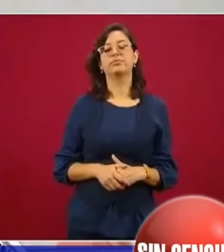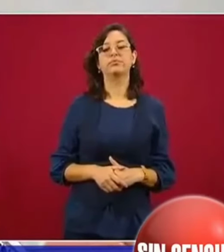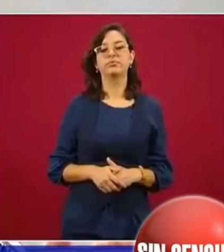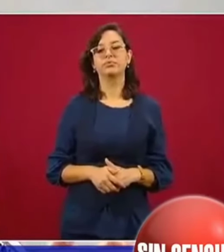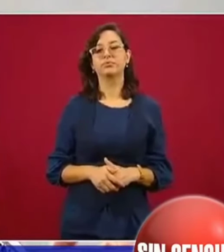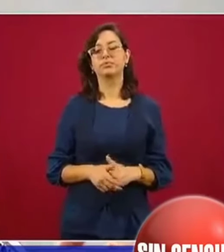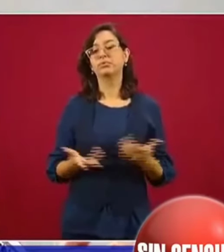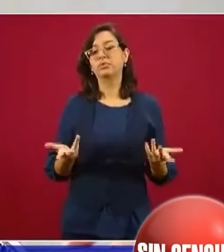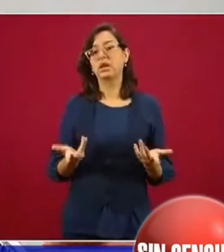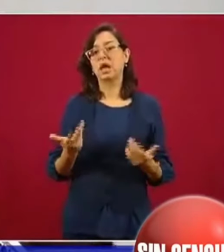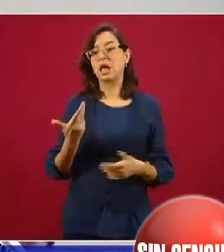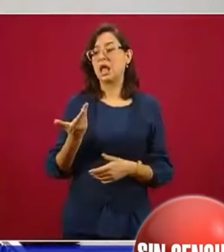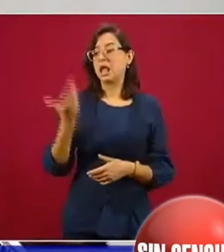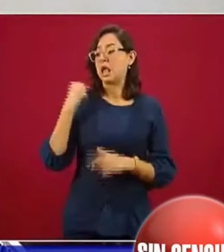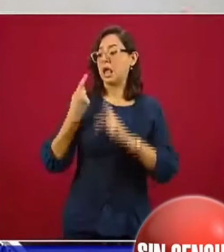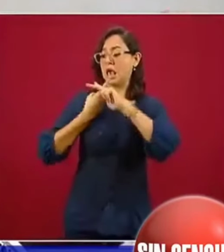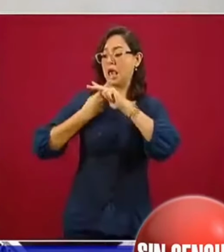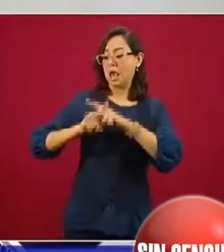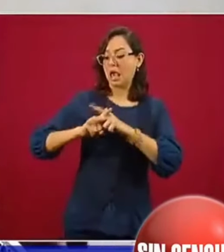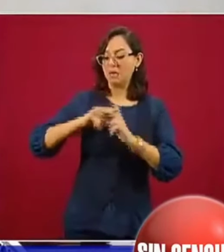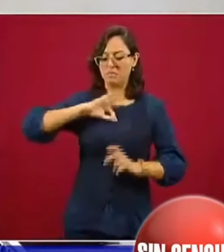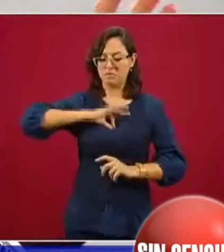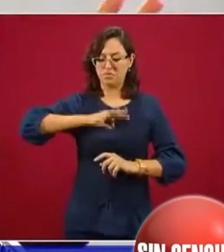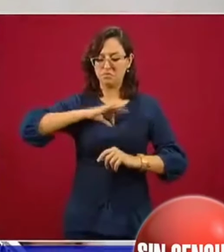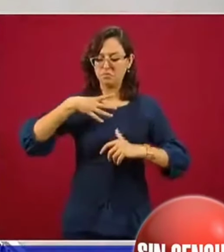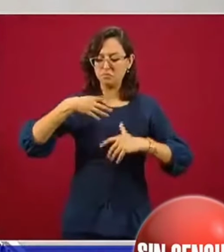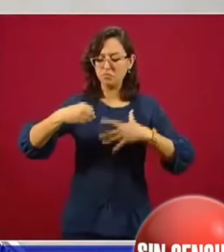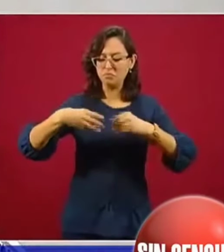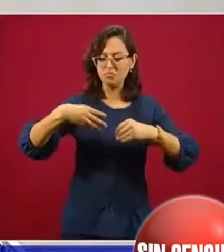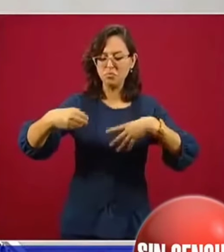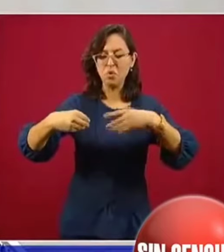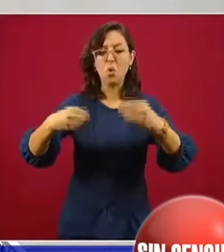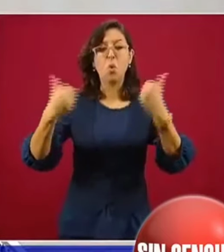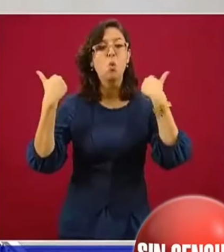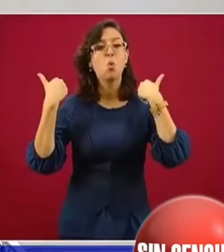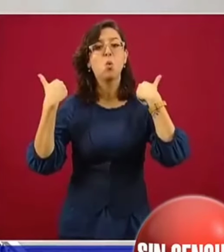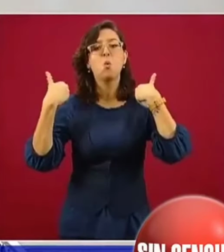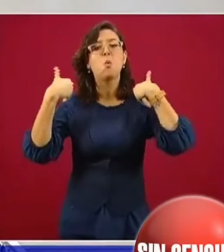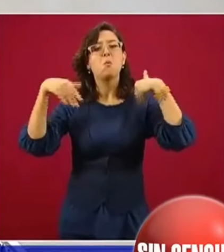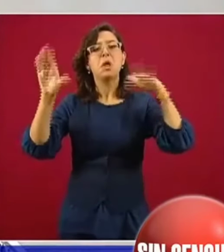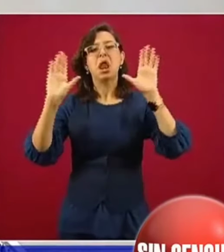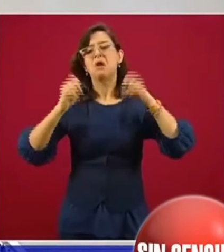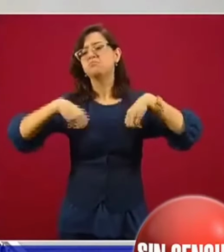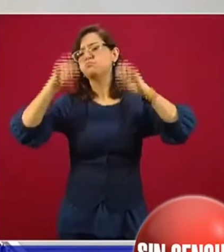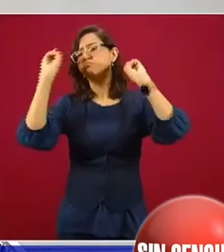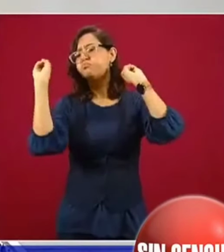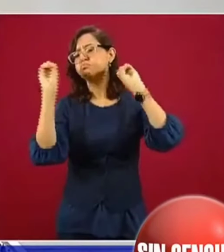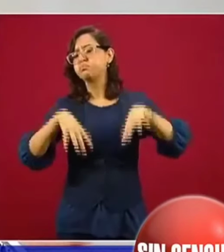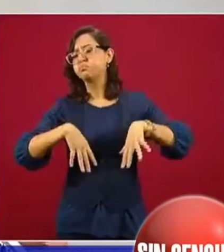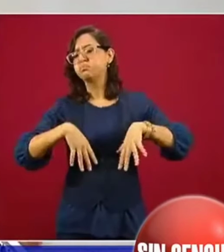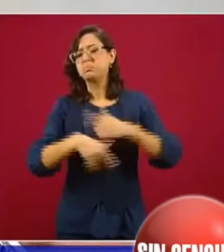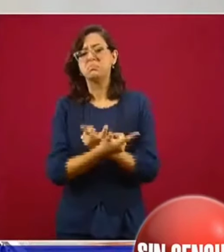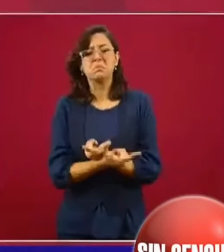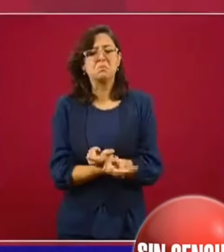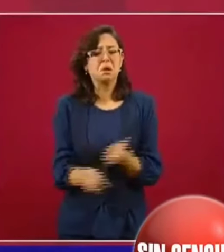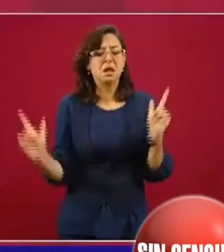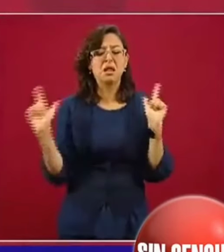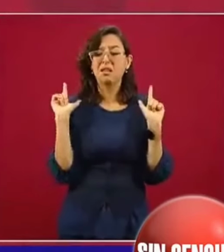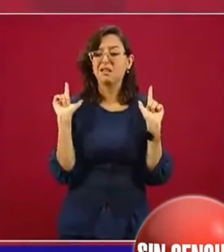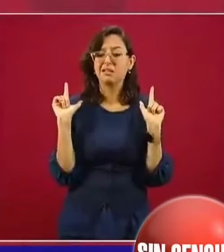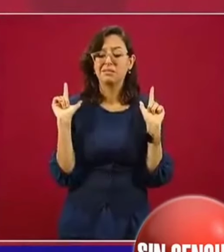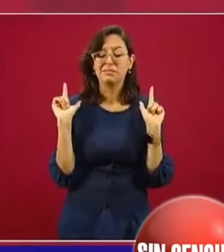las intervenciones, es decir, la historia natural libre de la epidemia, hubiéramos tenido en México y en cualquier